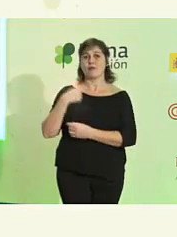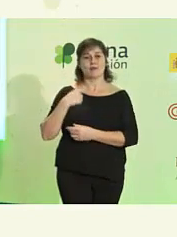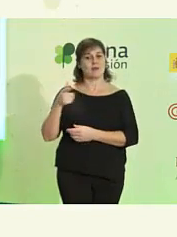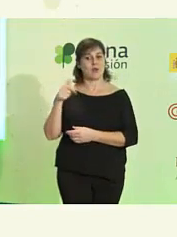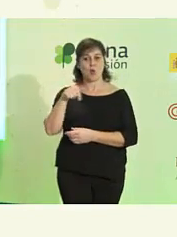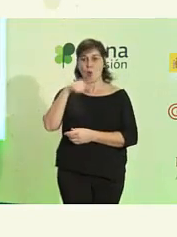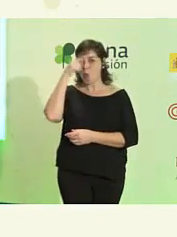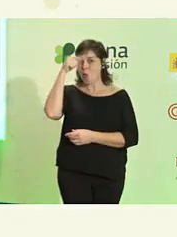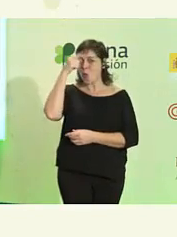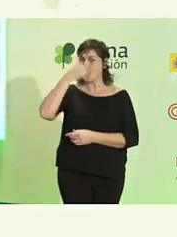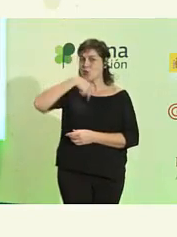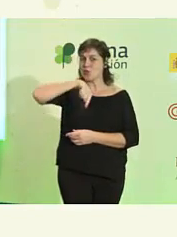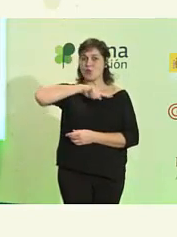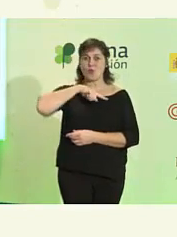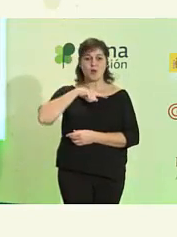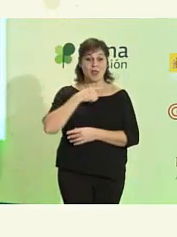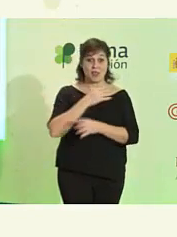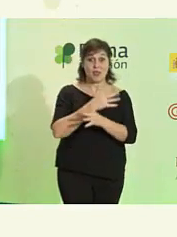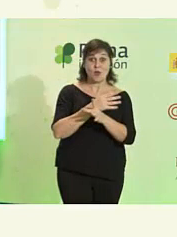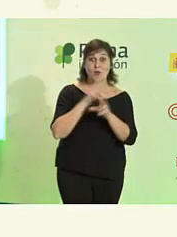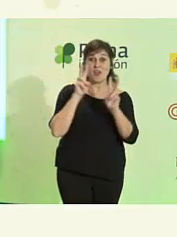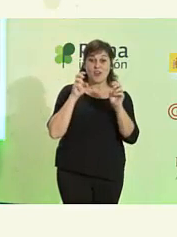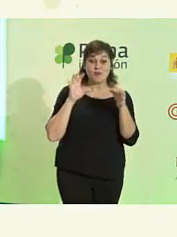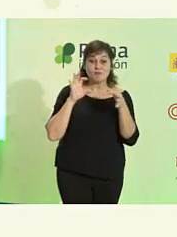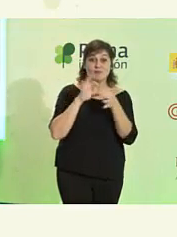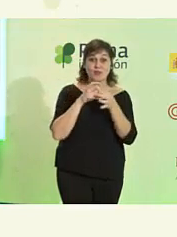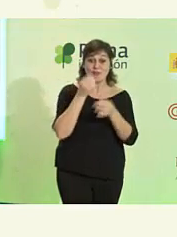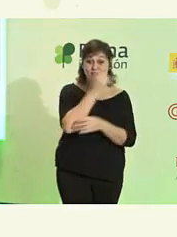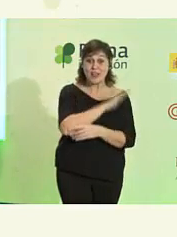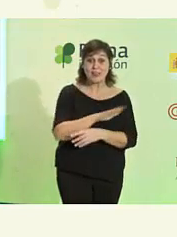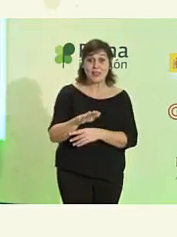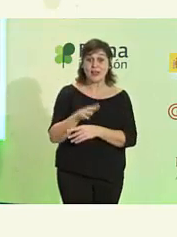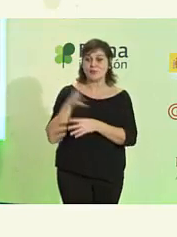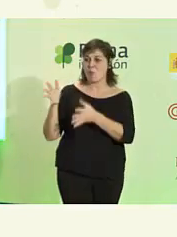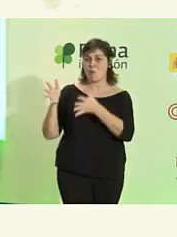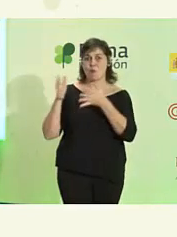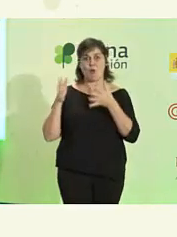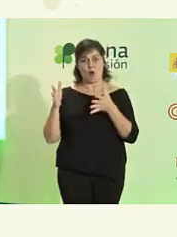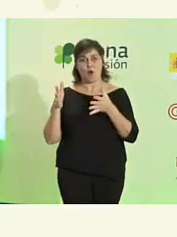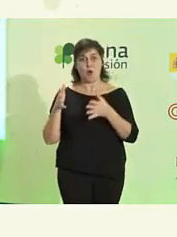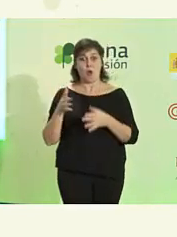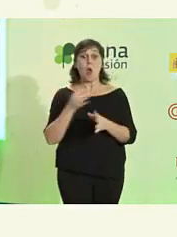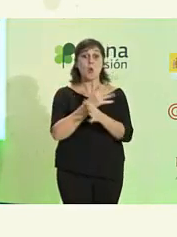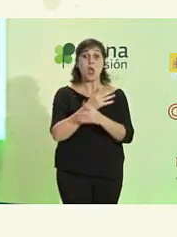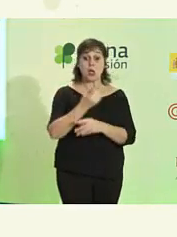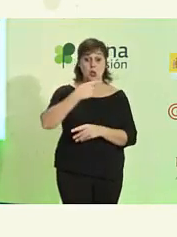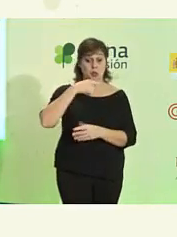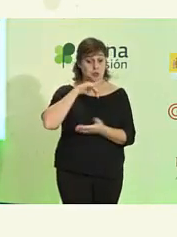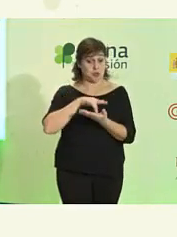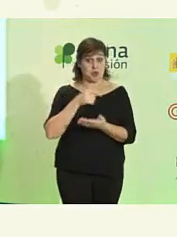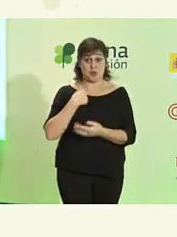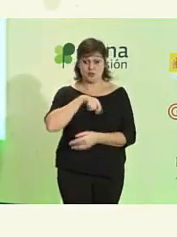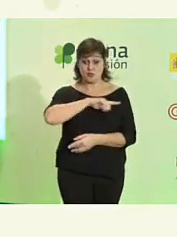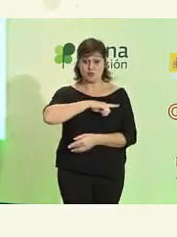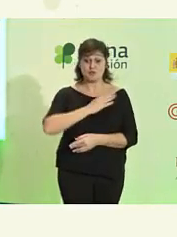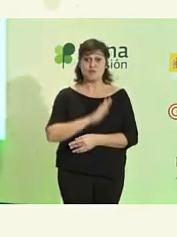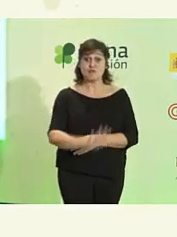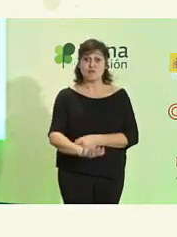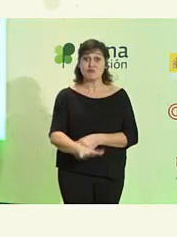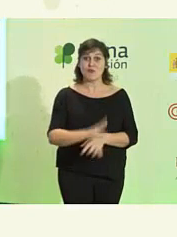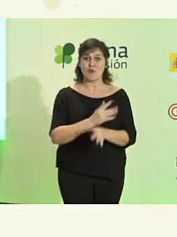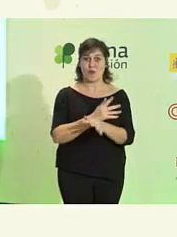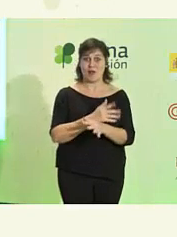encantado nuestra cultura de juegos, de los juegos infantiles, juegos que a los que jugábamos cuando éramos pequeños.